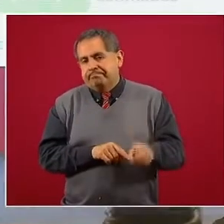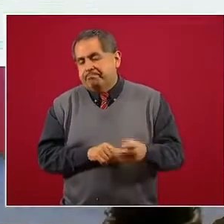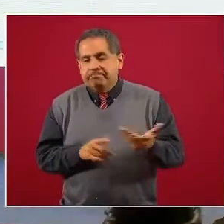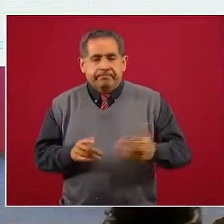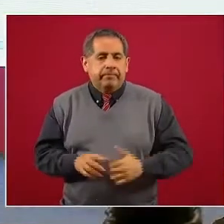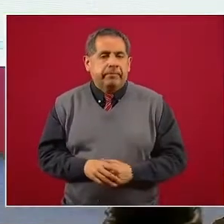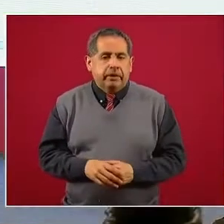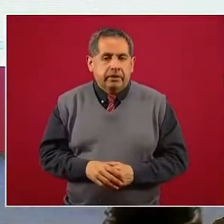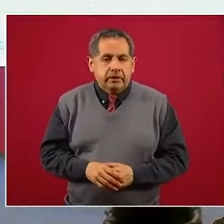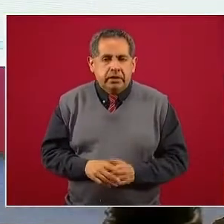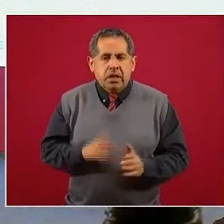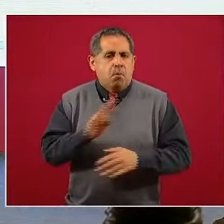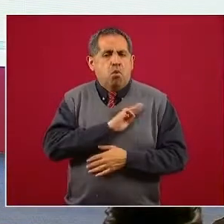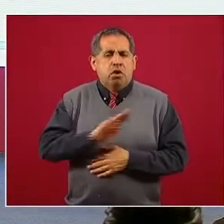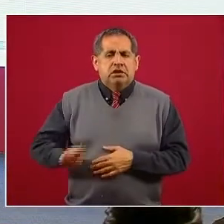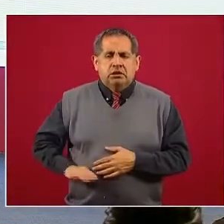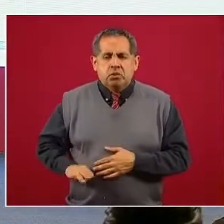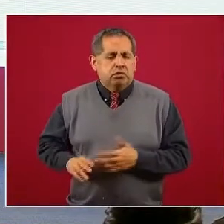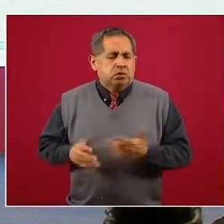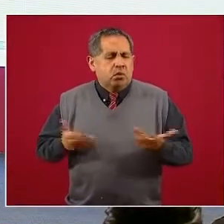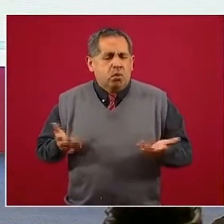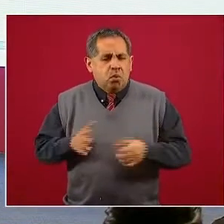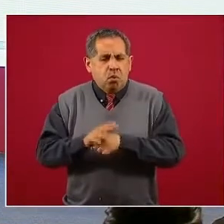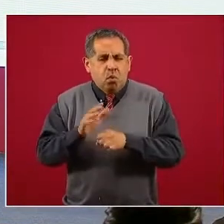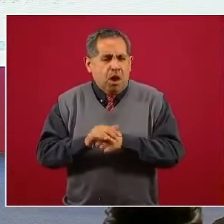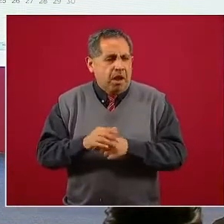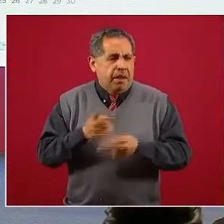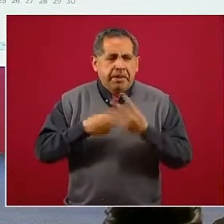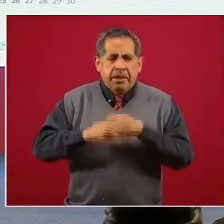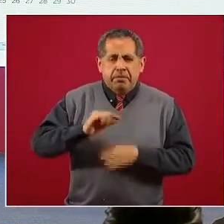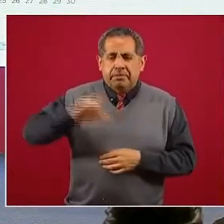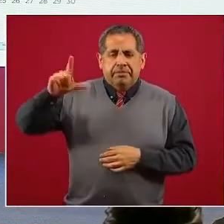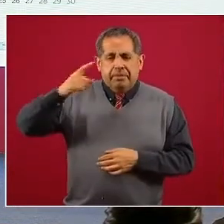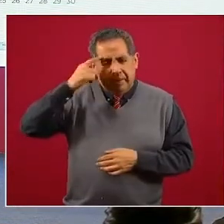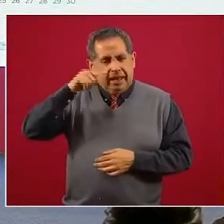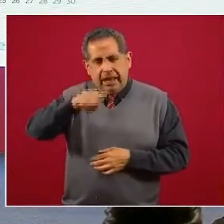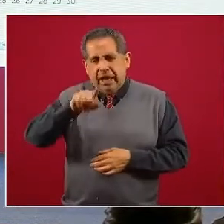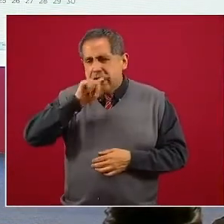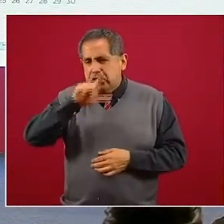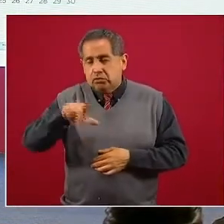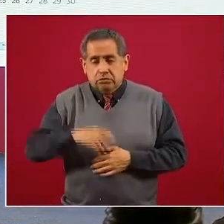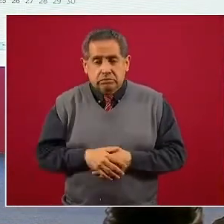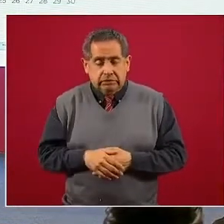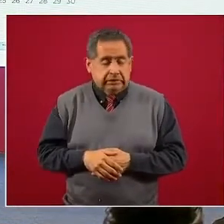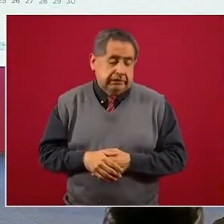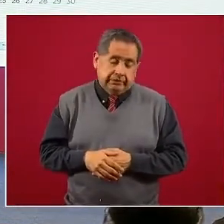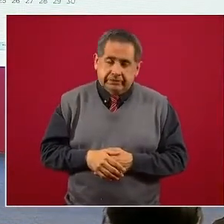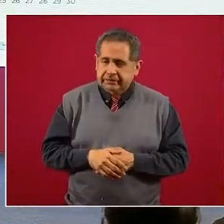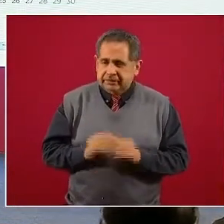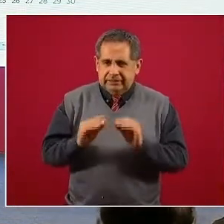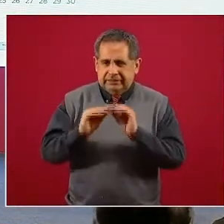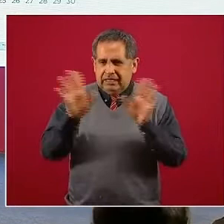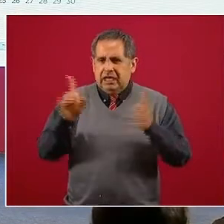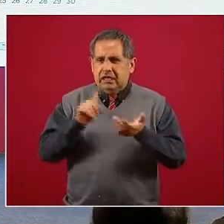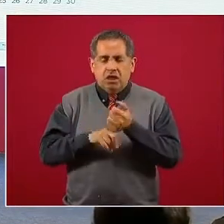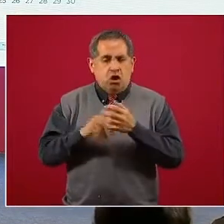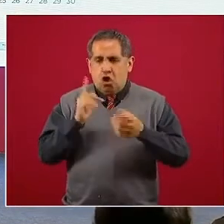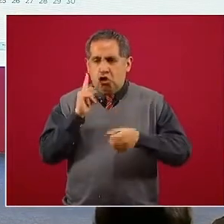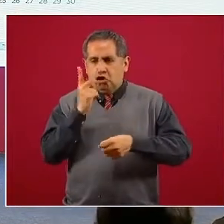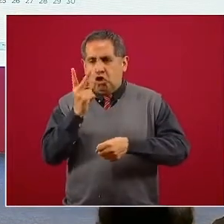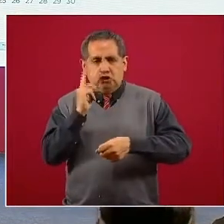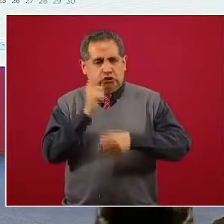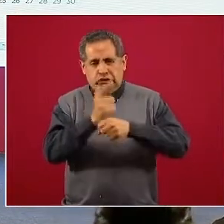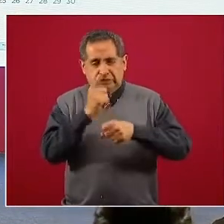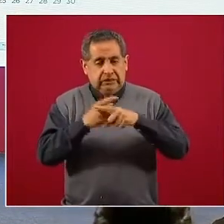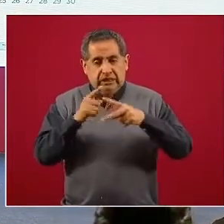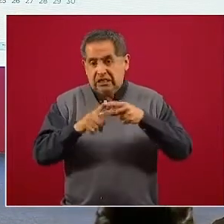positividad. Veamos los municipios que contribuyen a la epidemia en Jalisco. Claramente se identifican 2 que han